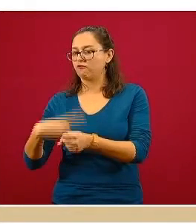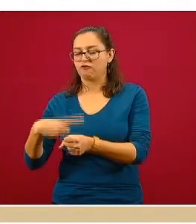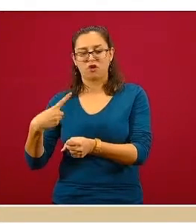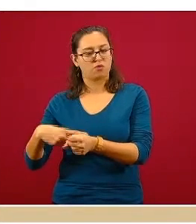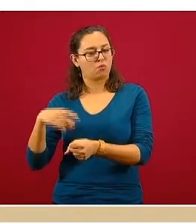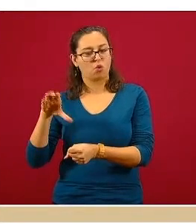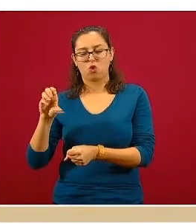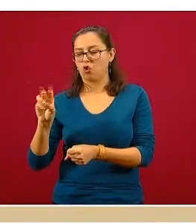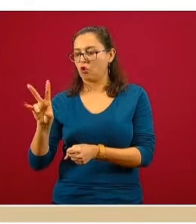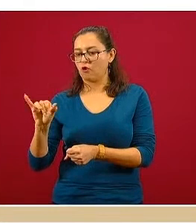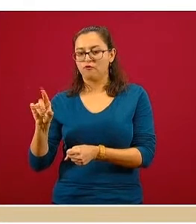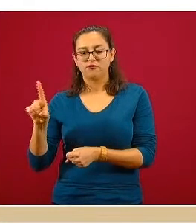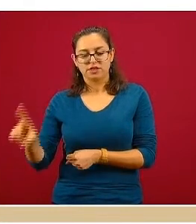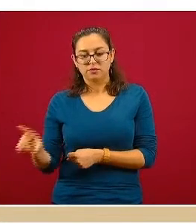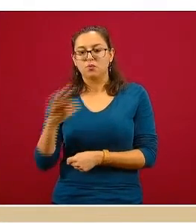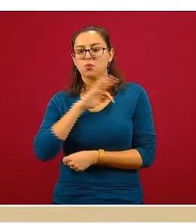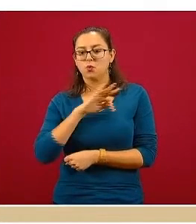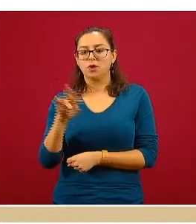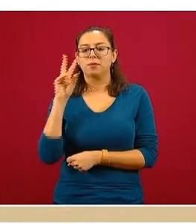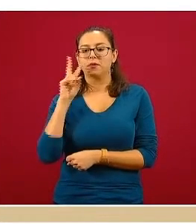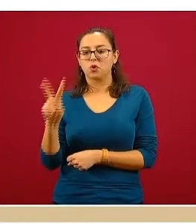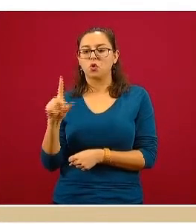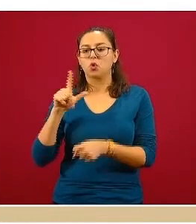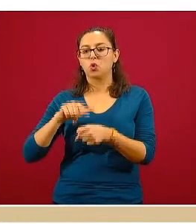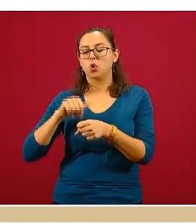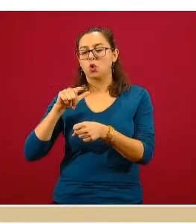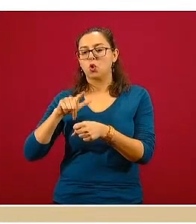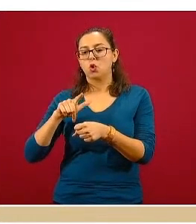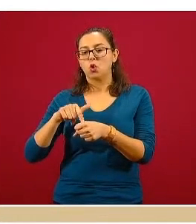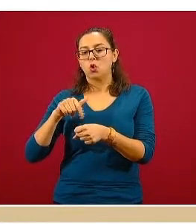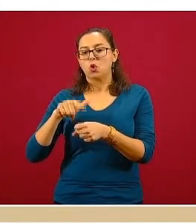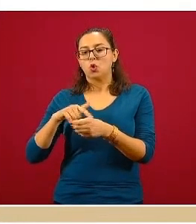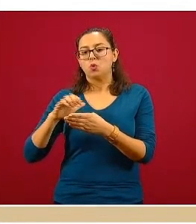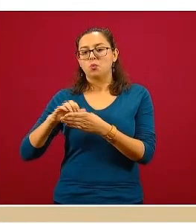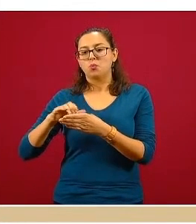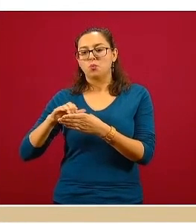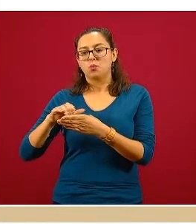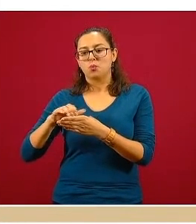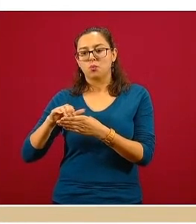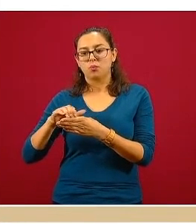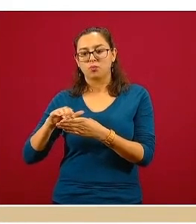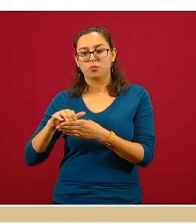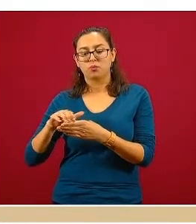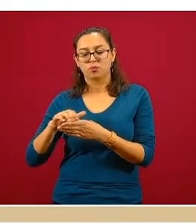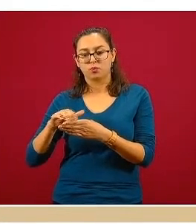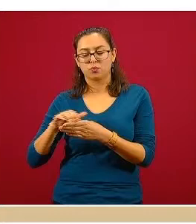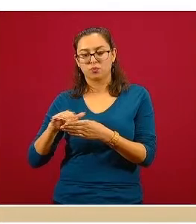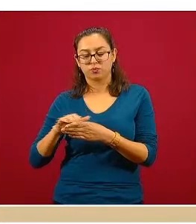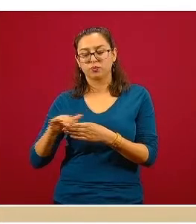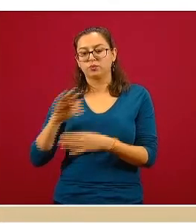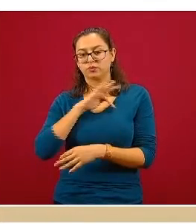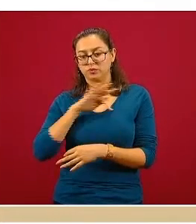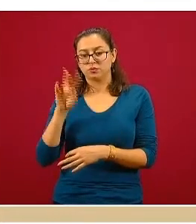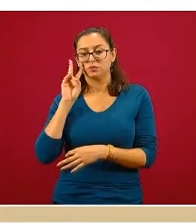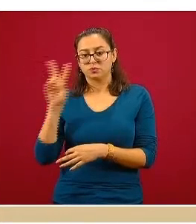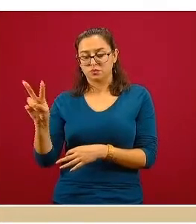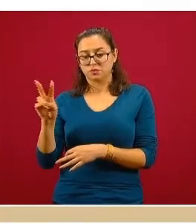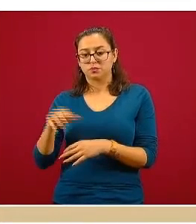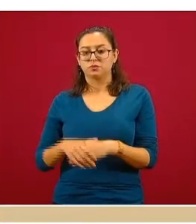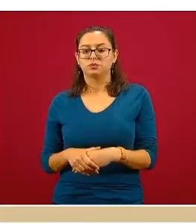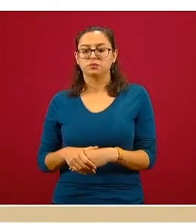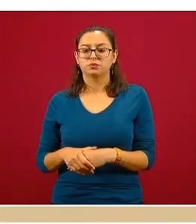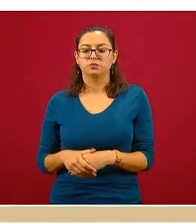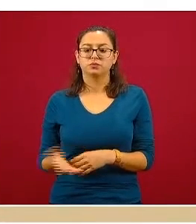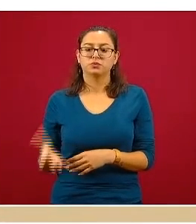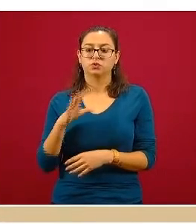se encuentran representadas en las barras de color morado, que está hasta la parte superior de las barras apiladas, y